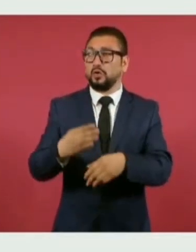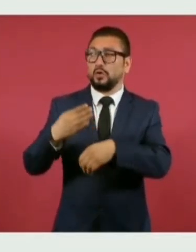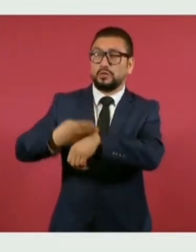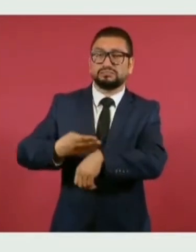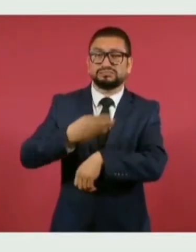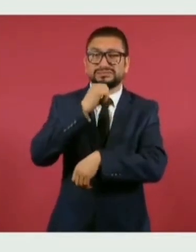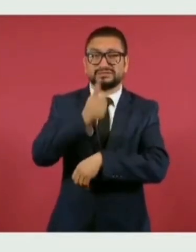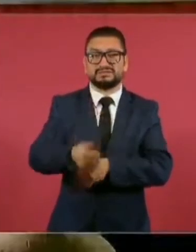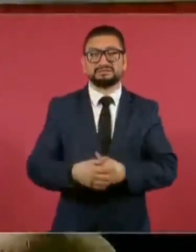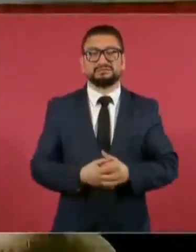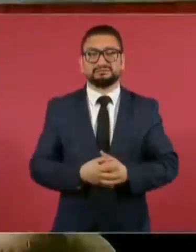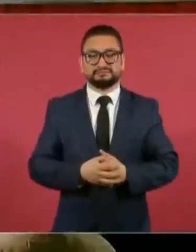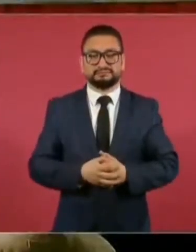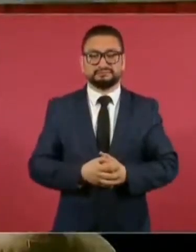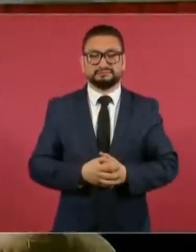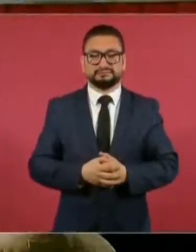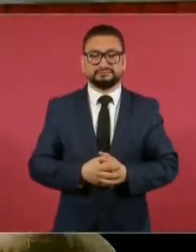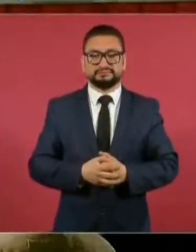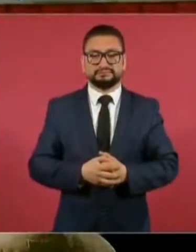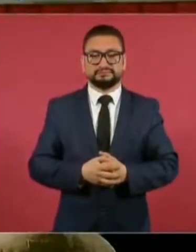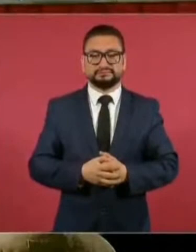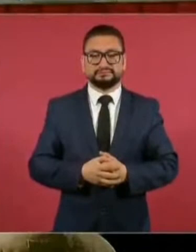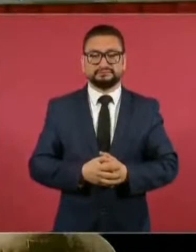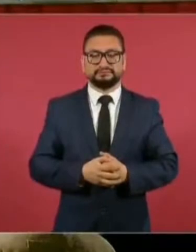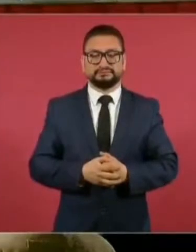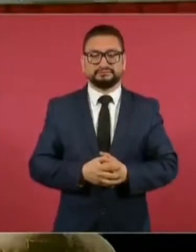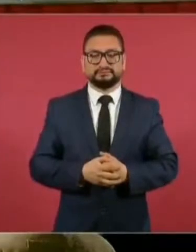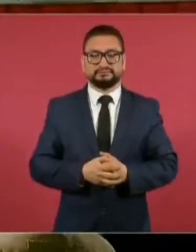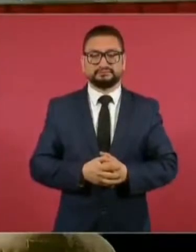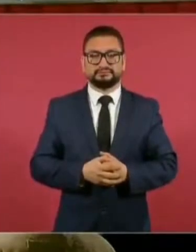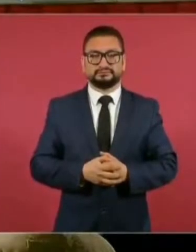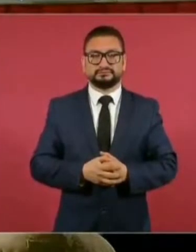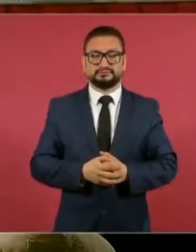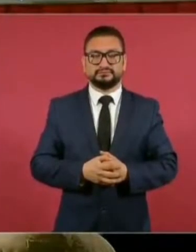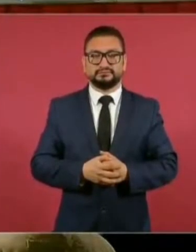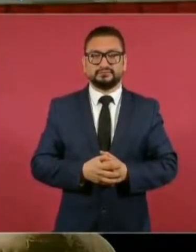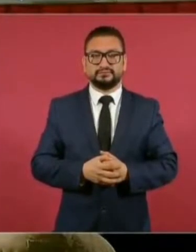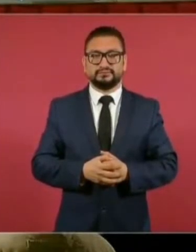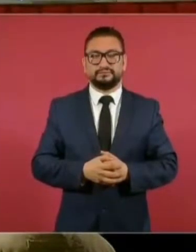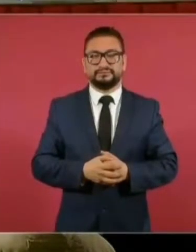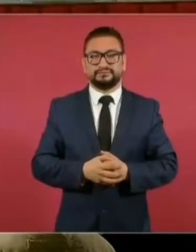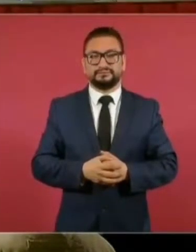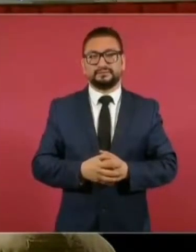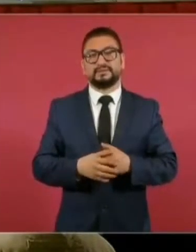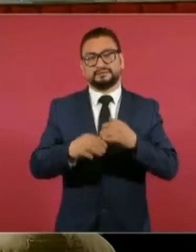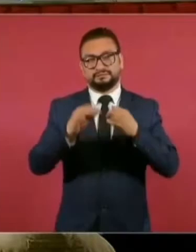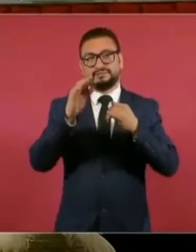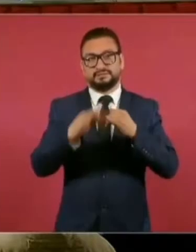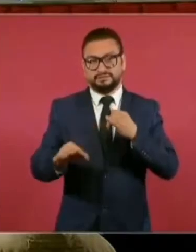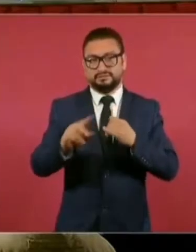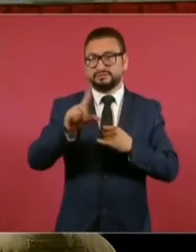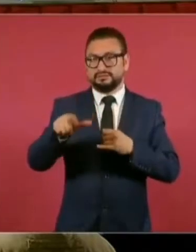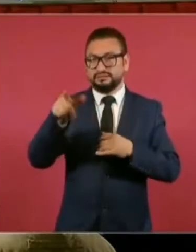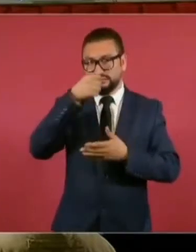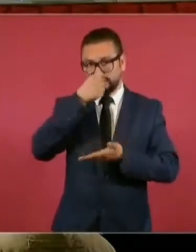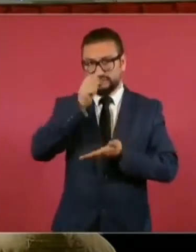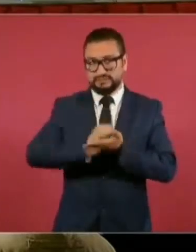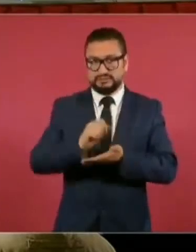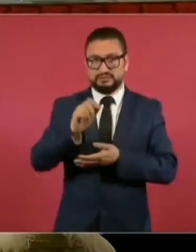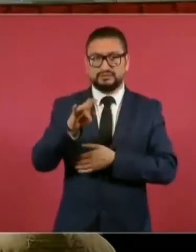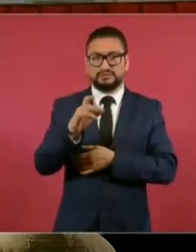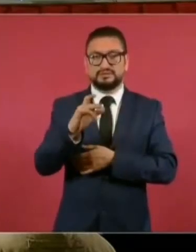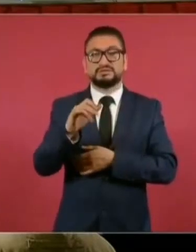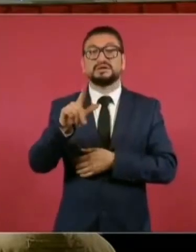sancionado. Adelante. Y finalmente, para darle la palabra a la secretaria Rosa Isela, el tema